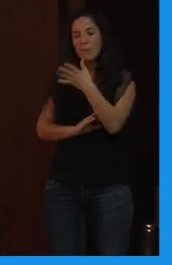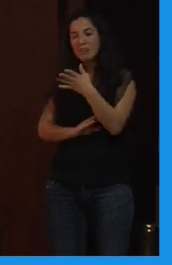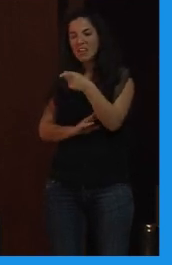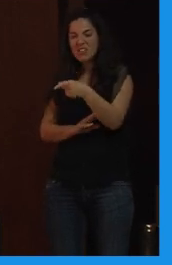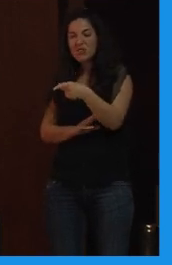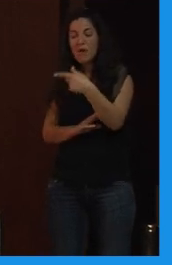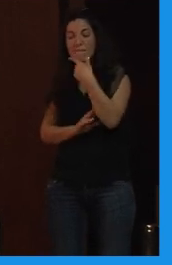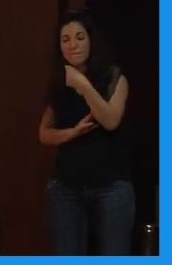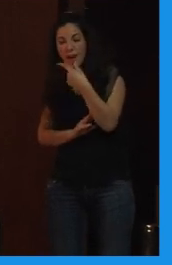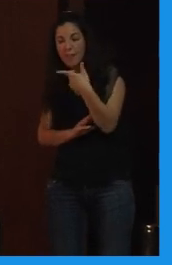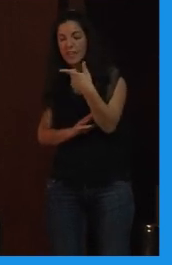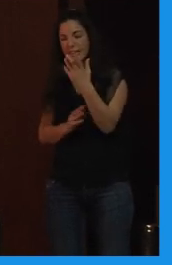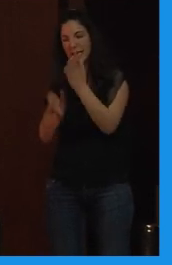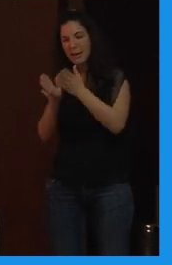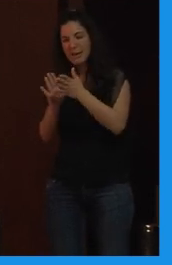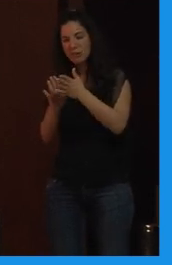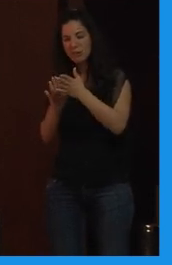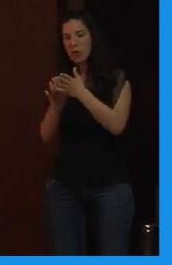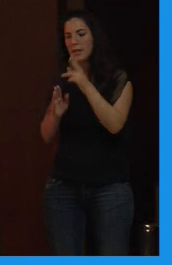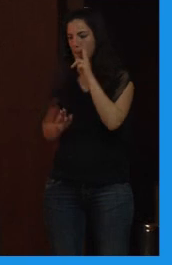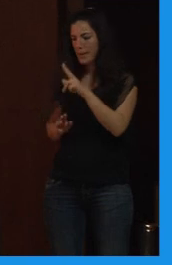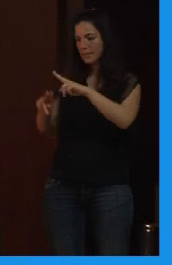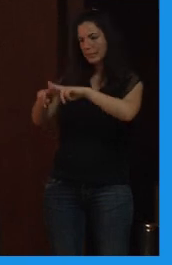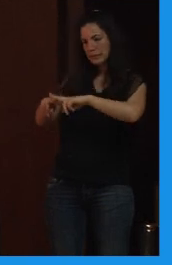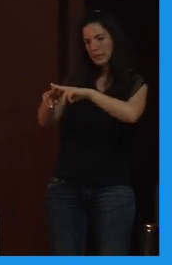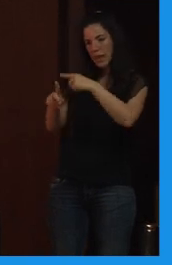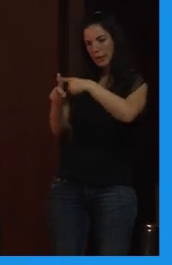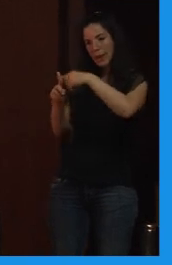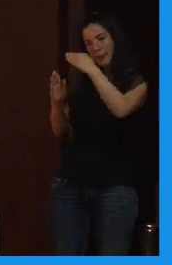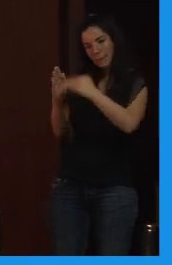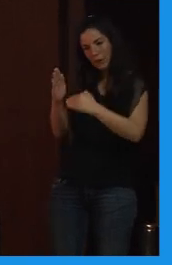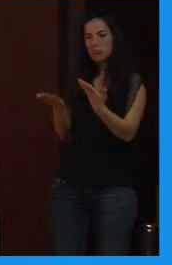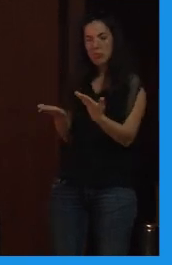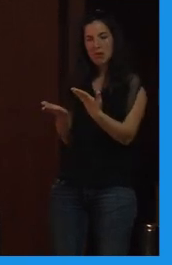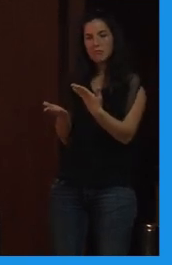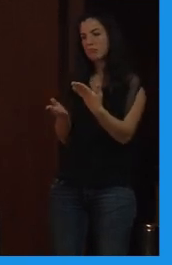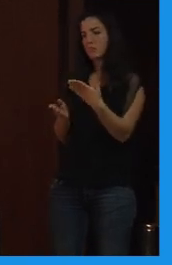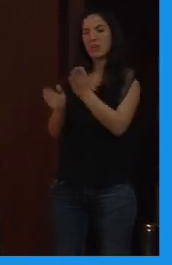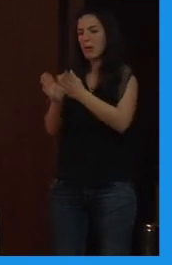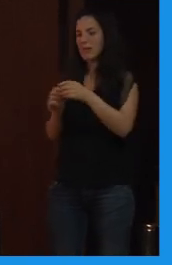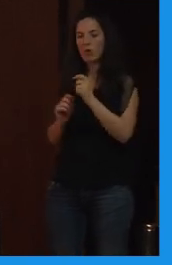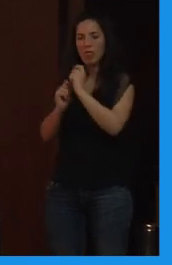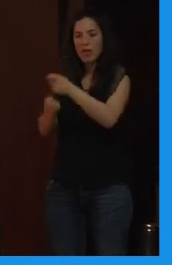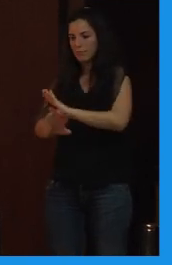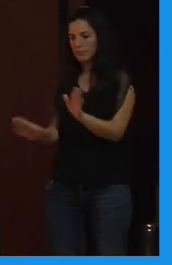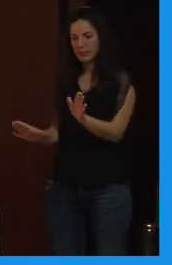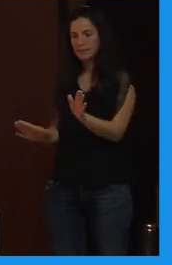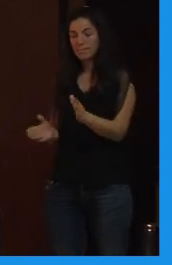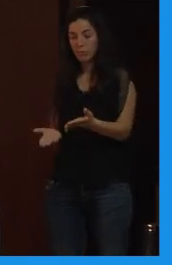de tratar porque es dar lo que falta. Es verdad que para vosotros es más complejo, pero espero que vuestro